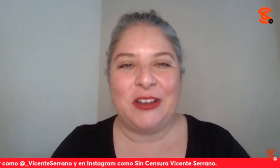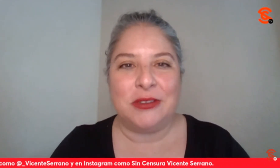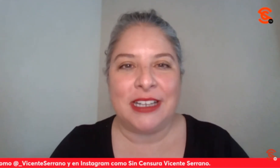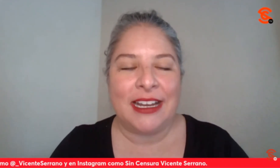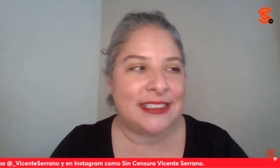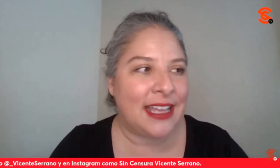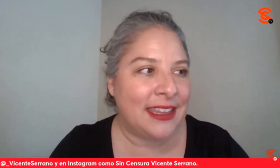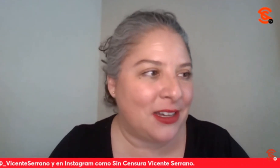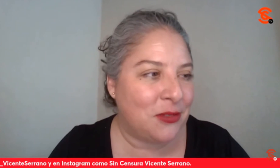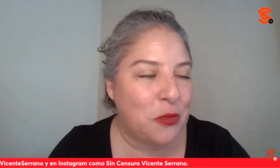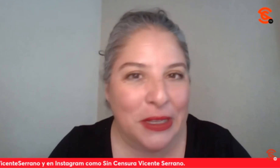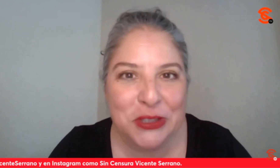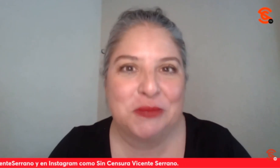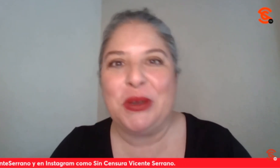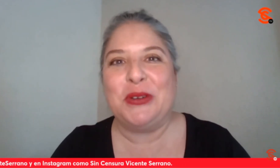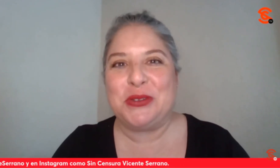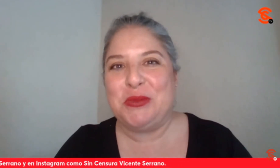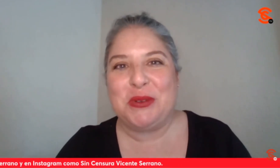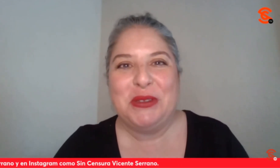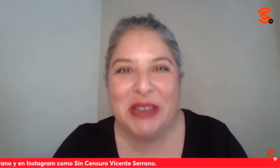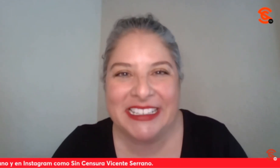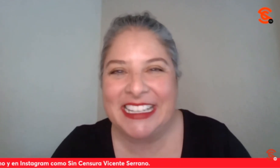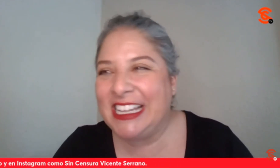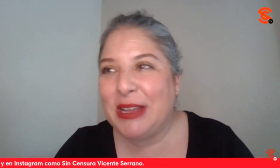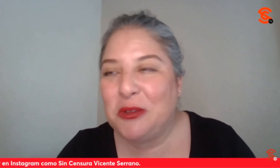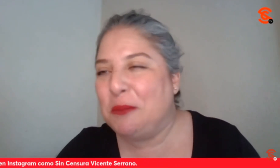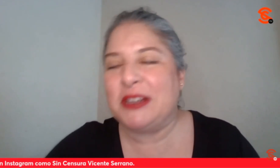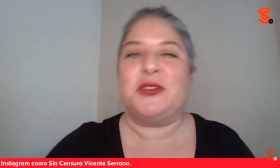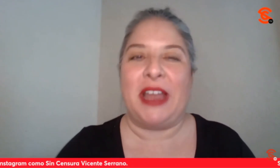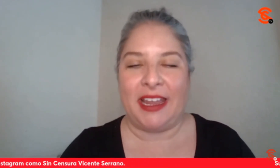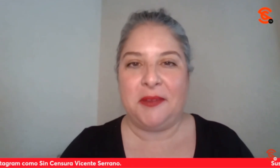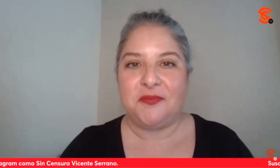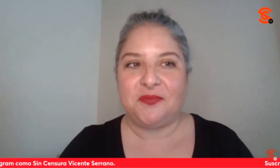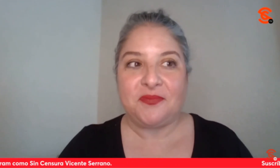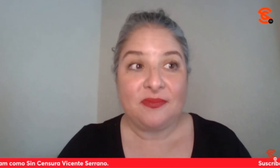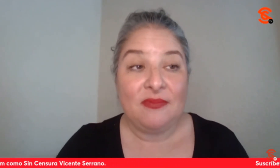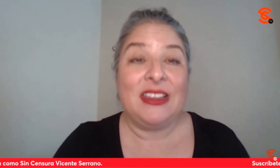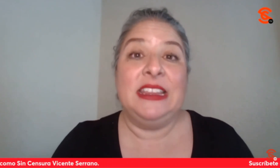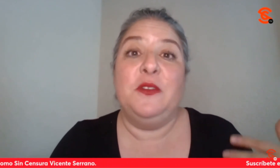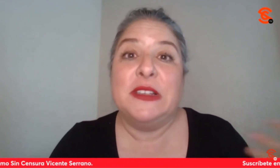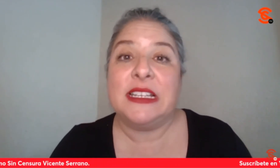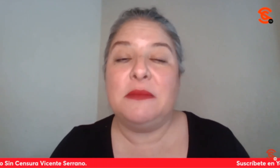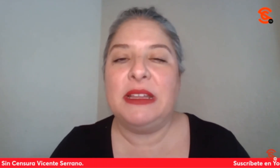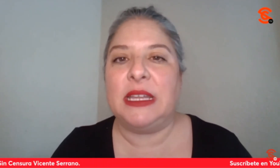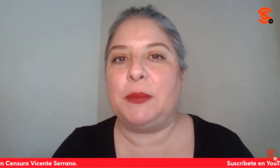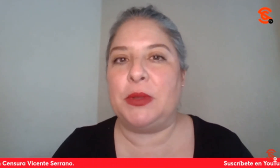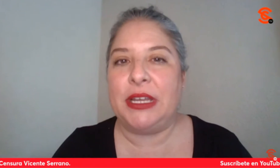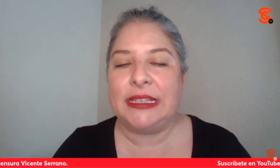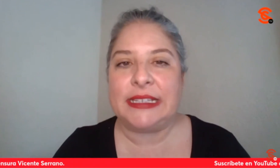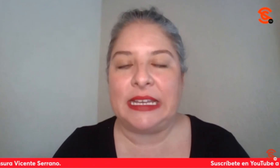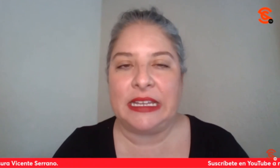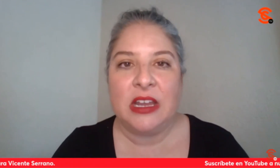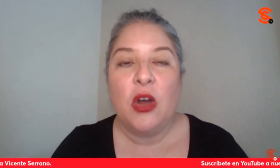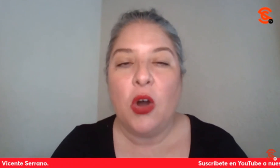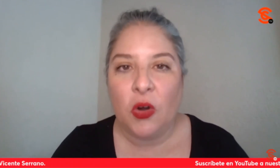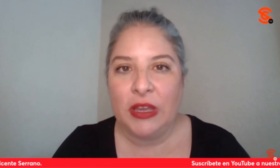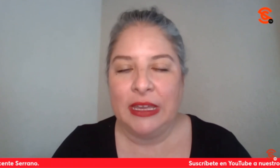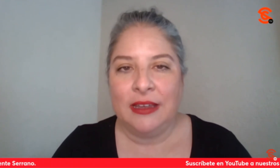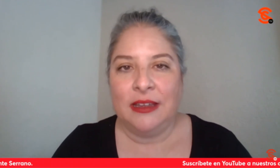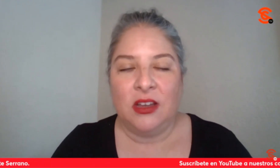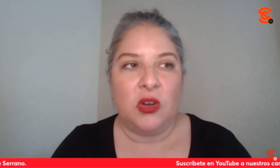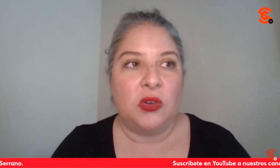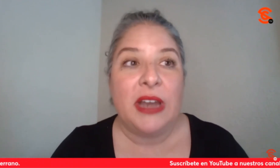a encontrar hasta de cuántos piojos tuvo cuando era chiquita algún personaje, difícilmente podrían salir